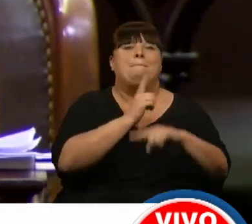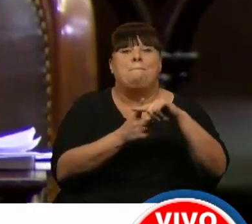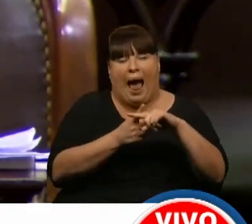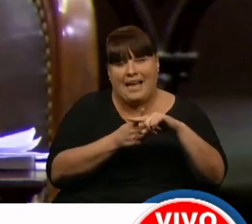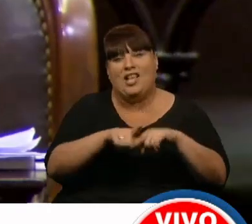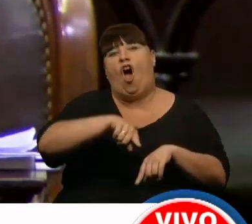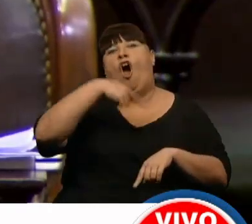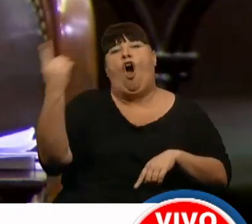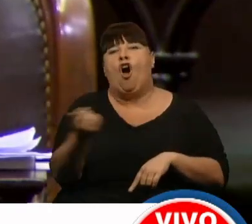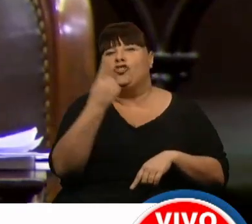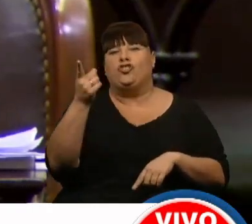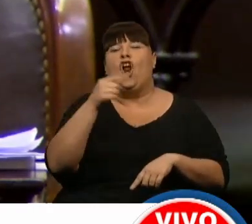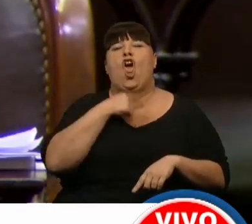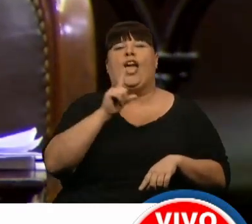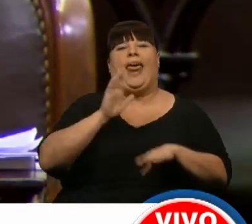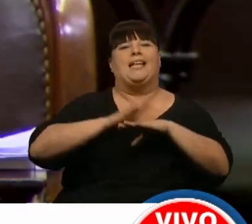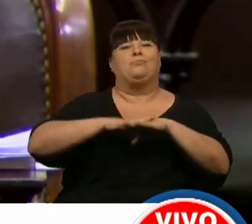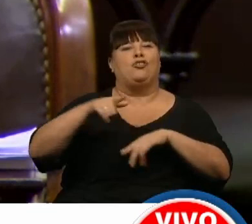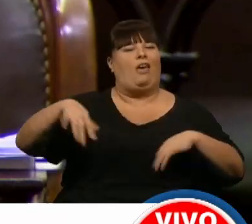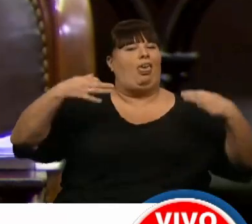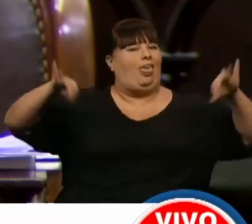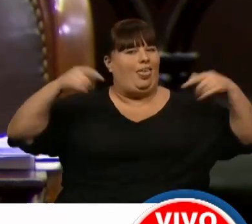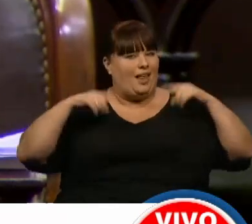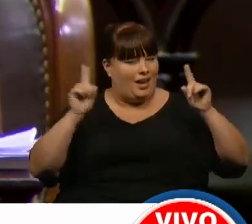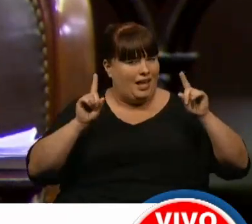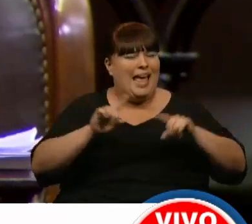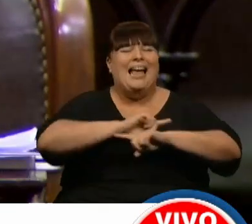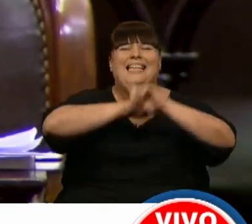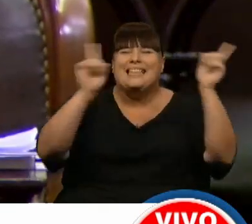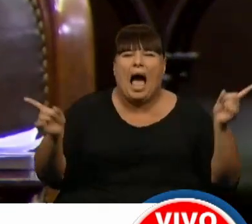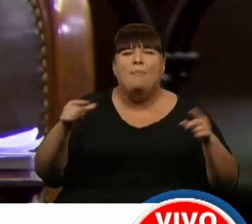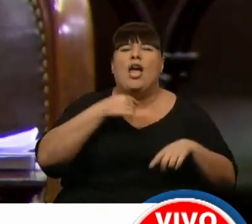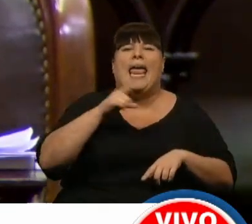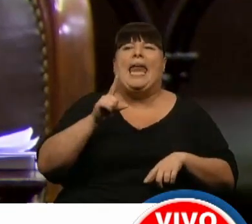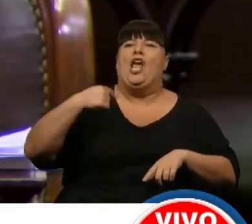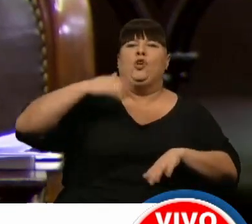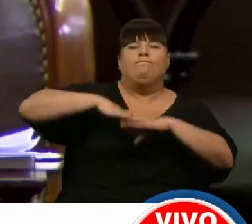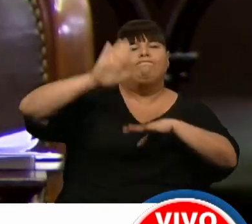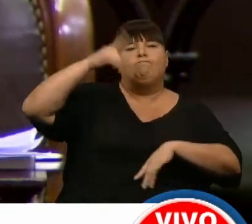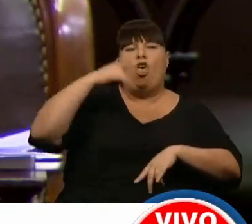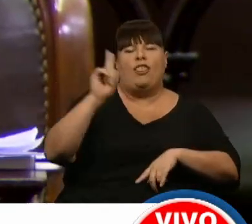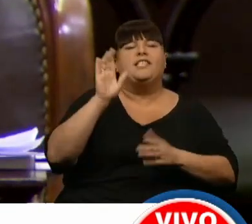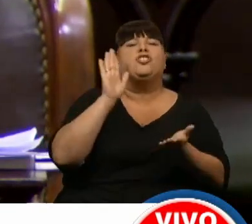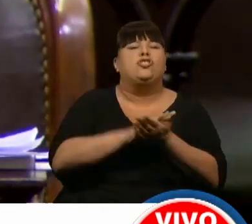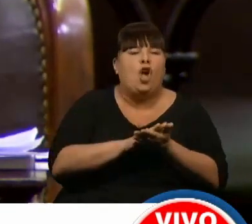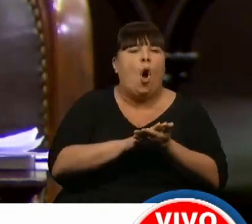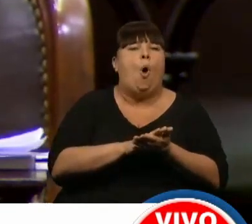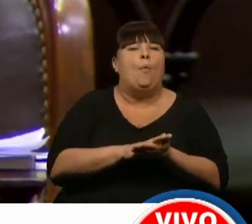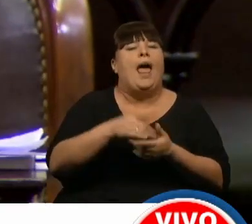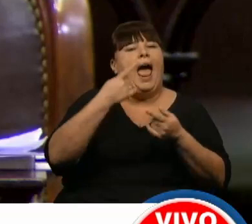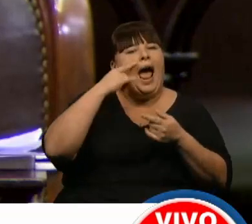que muchos acá no se quieren hacer cargo, pero ni siquiera se quieren hacer cargo para decir